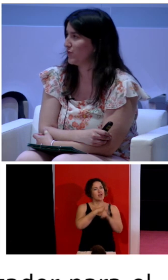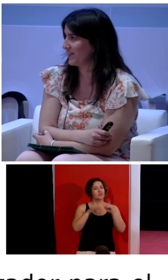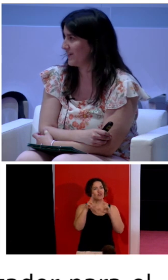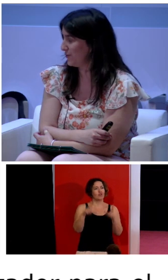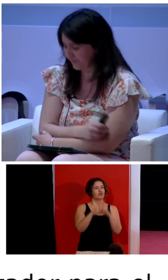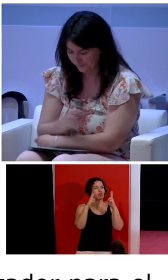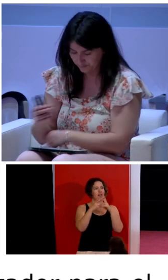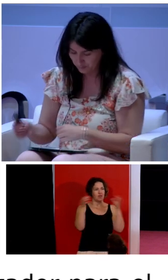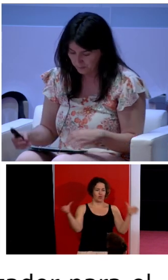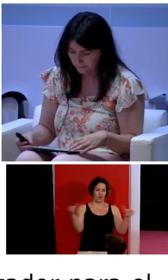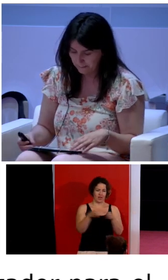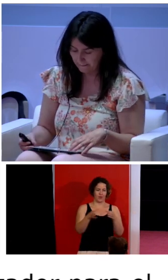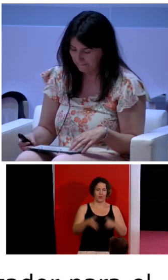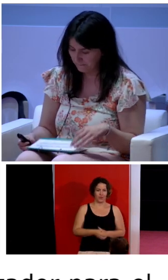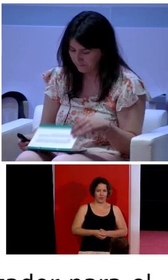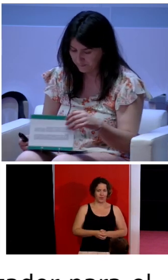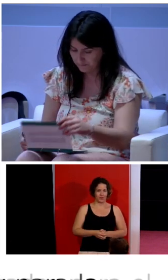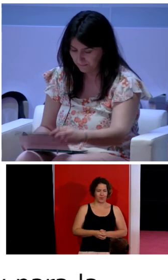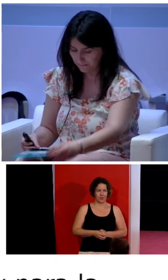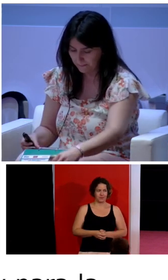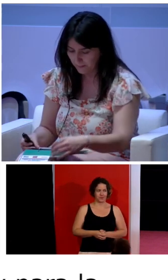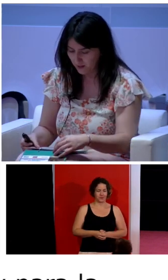y comunitario.